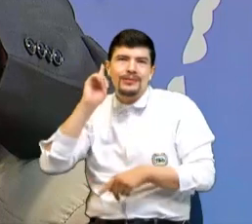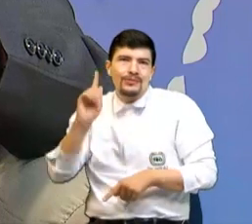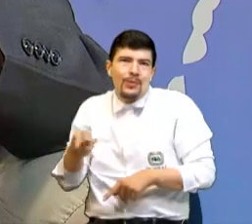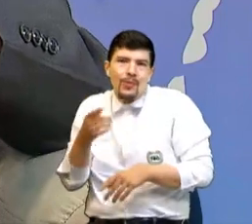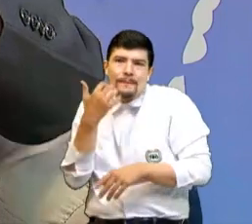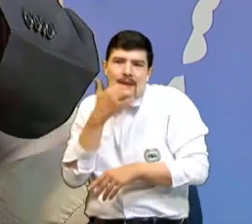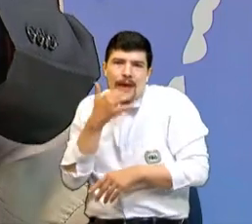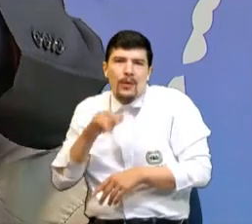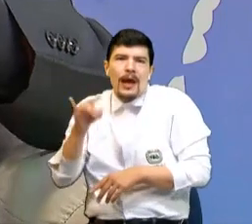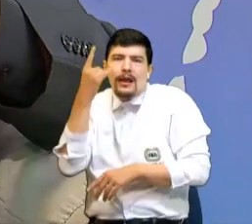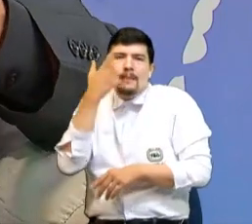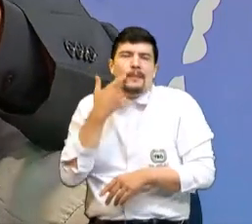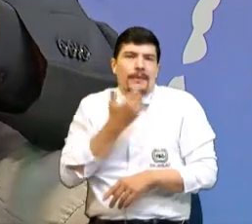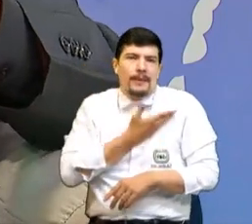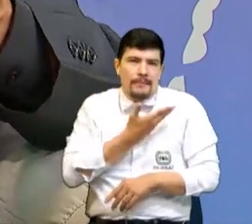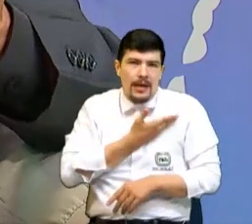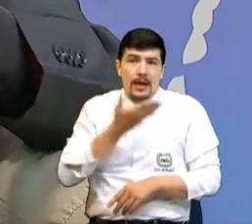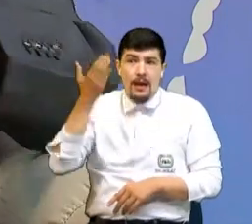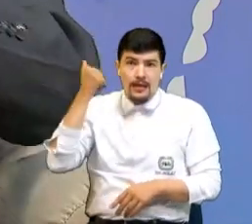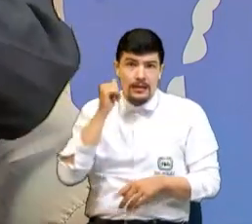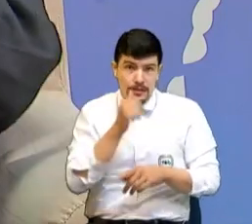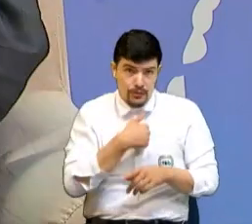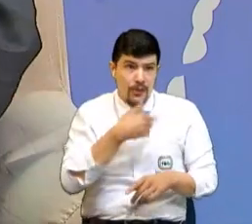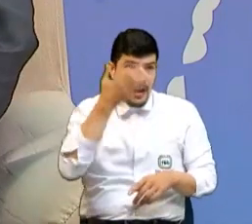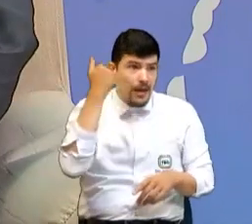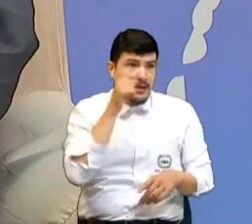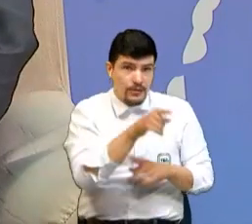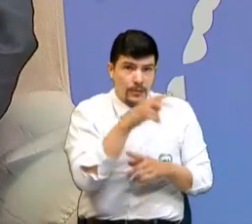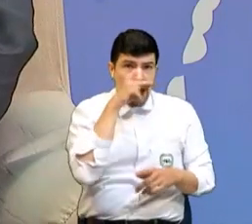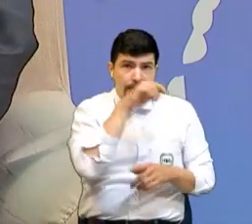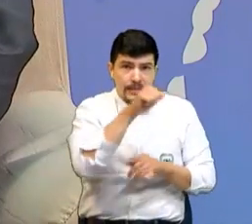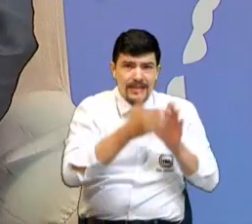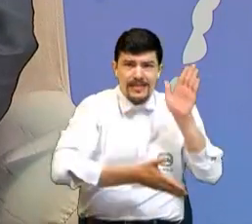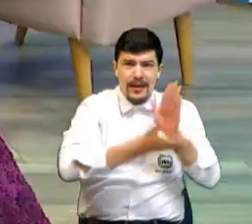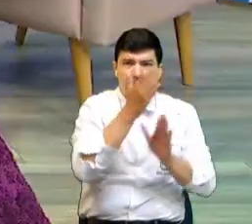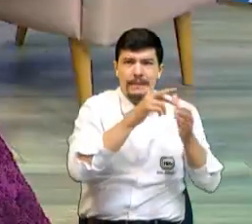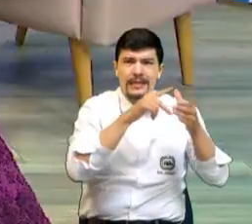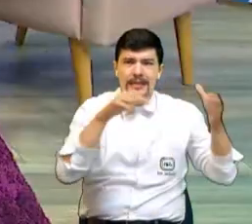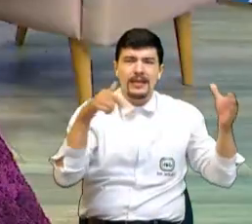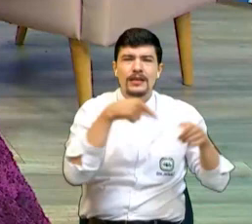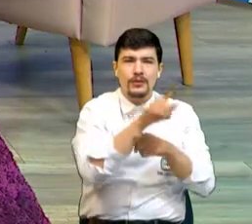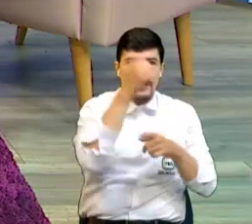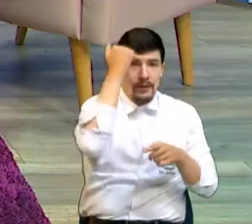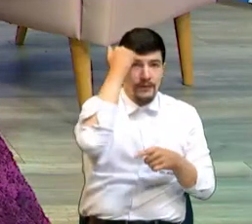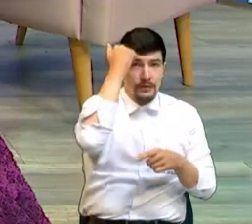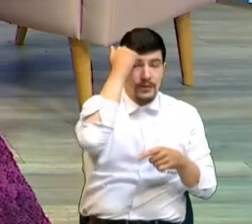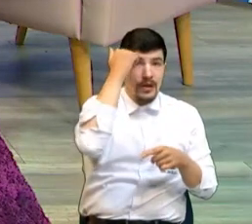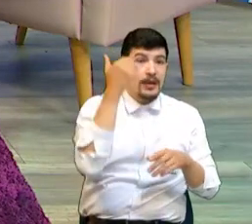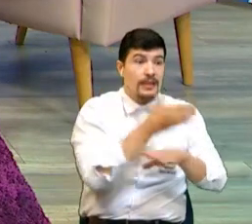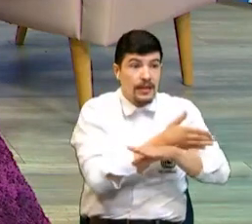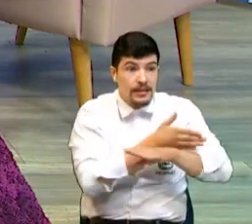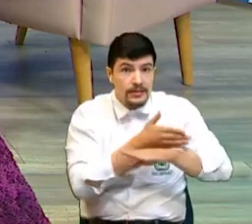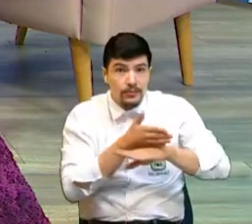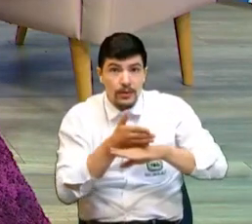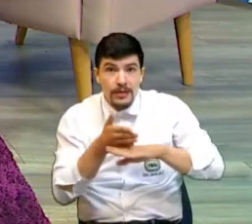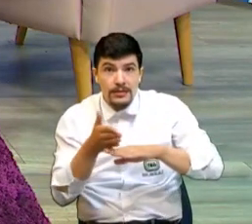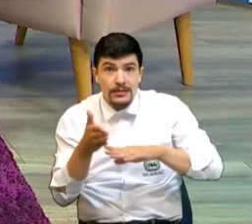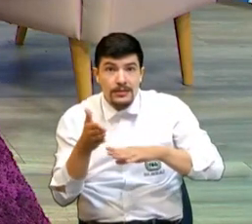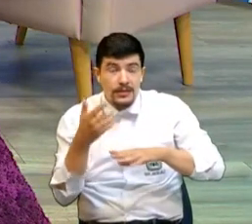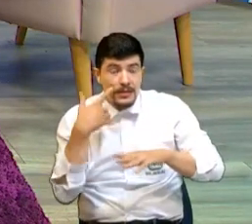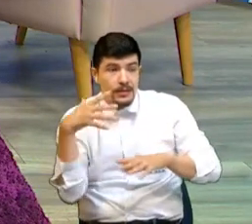a sus padres. Yo tuve un evento de unas niñas que se fueron a una piscina con el profesor, y cuando